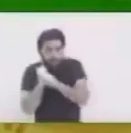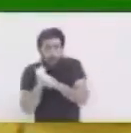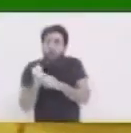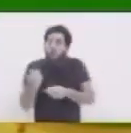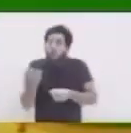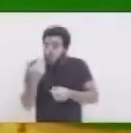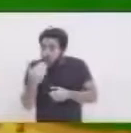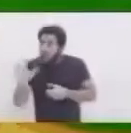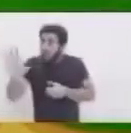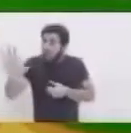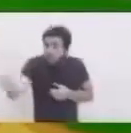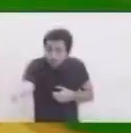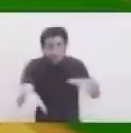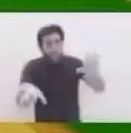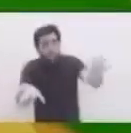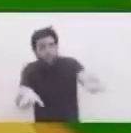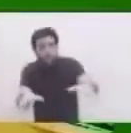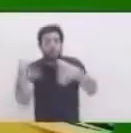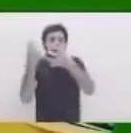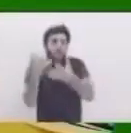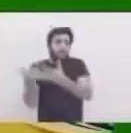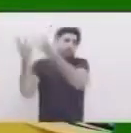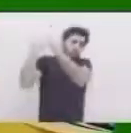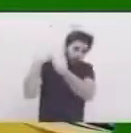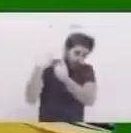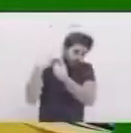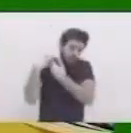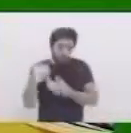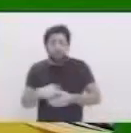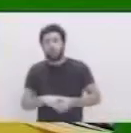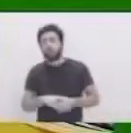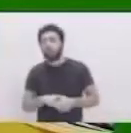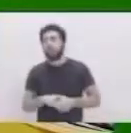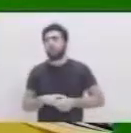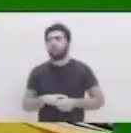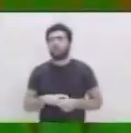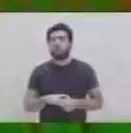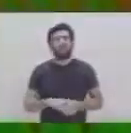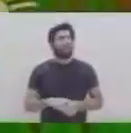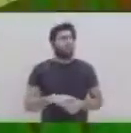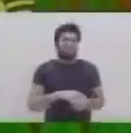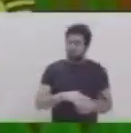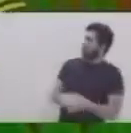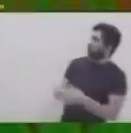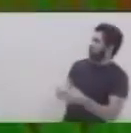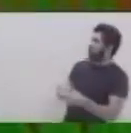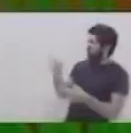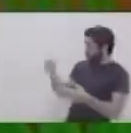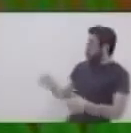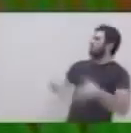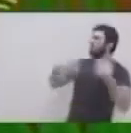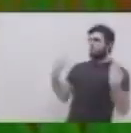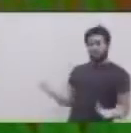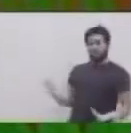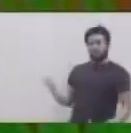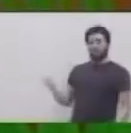alimentos. Amiga hormiga, le dijo la cigarra, ¿no te cansas de tanto